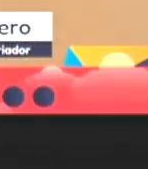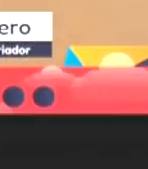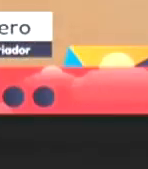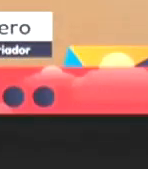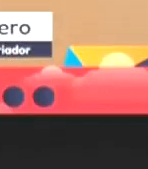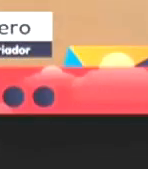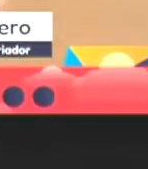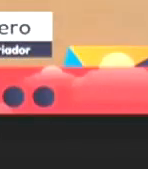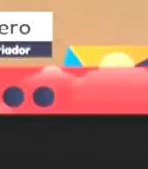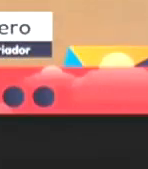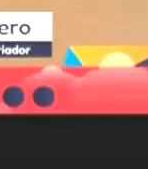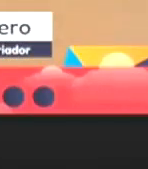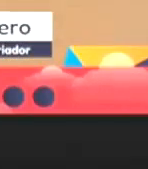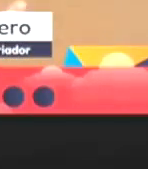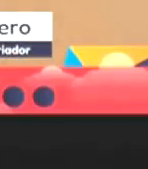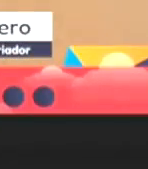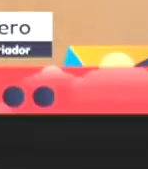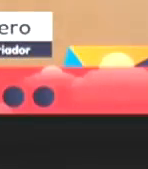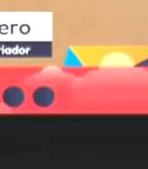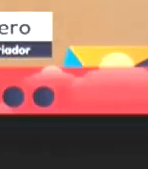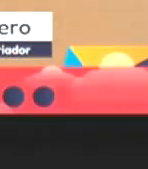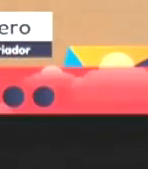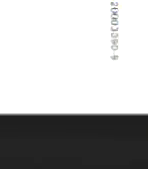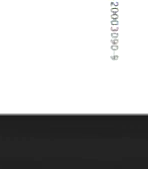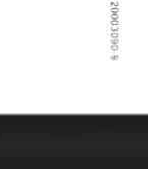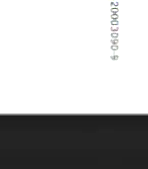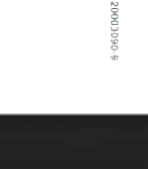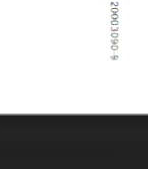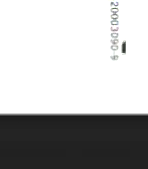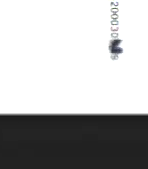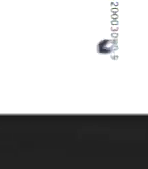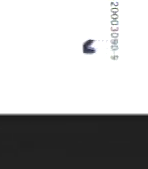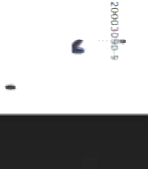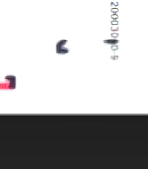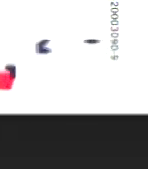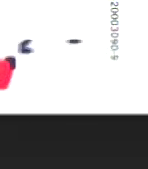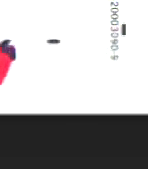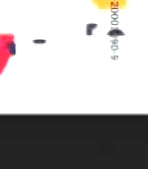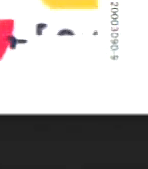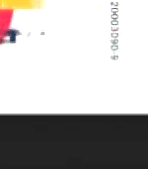franja, la banda oriental de donde sale la República del Uruguay.